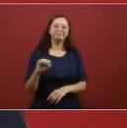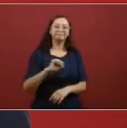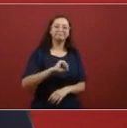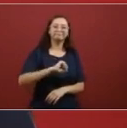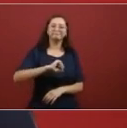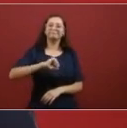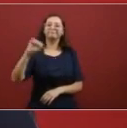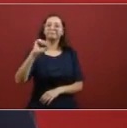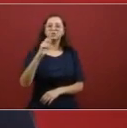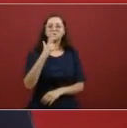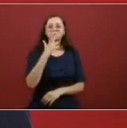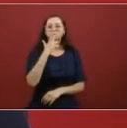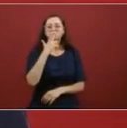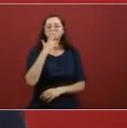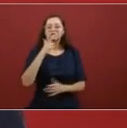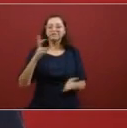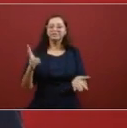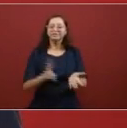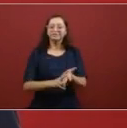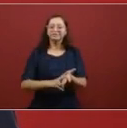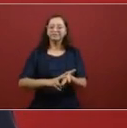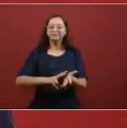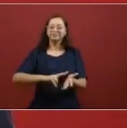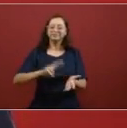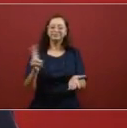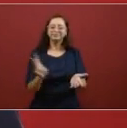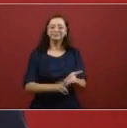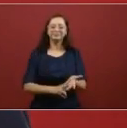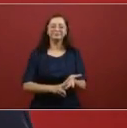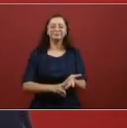apreció, que más se